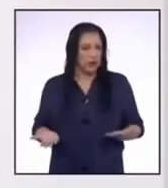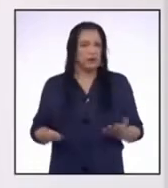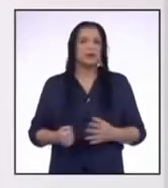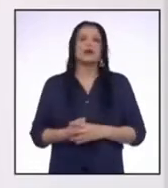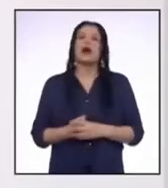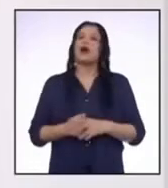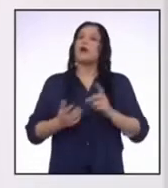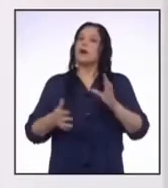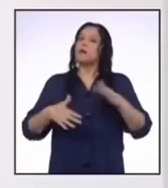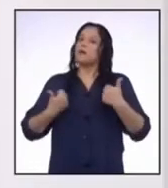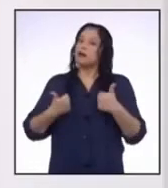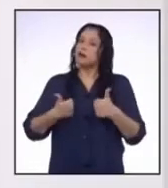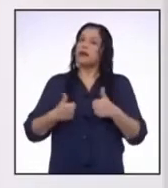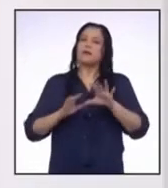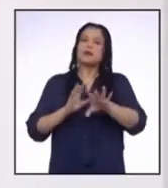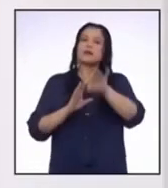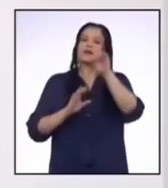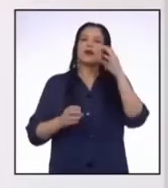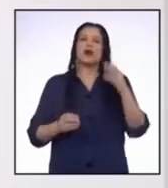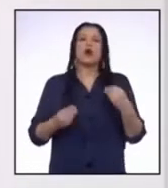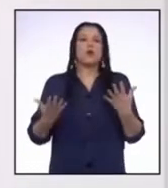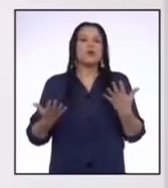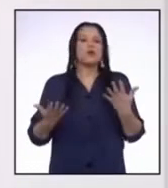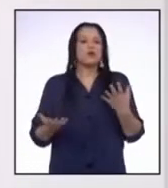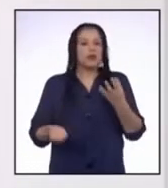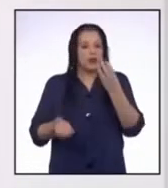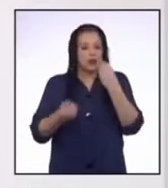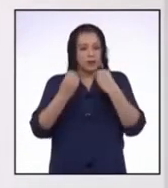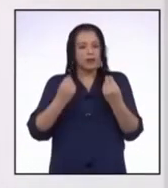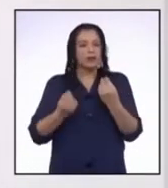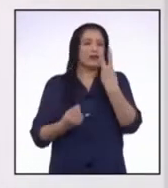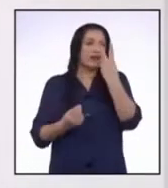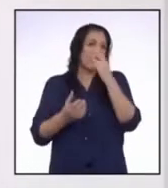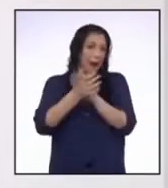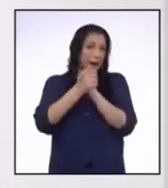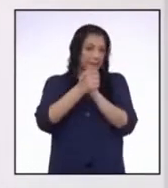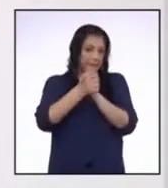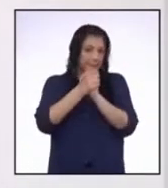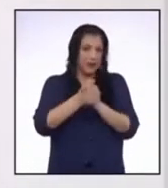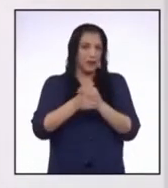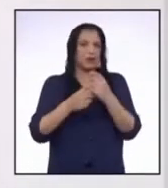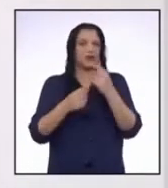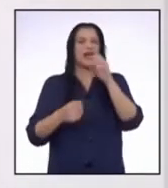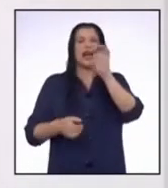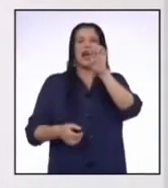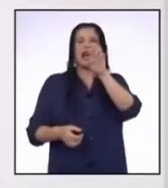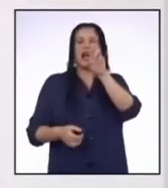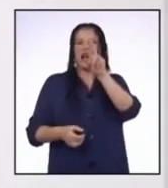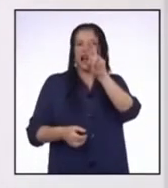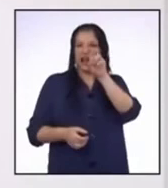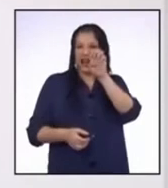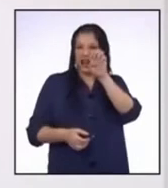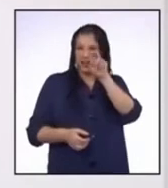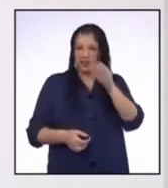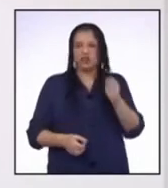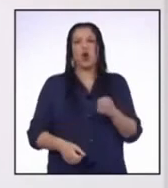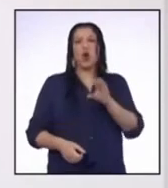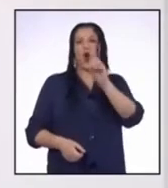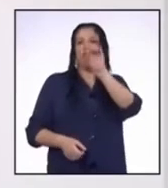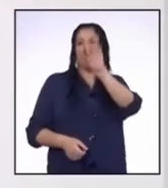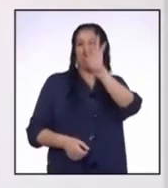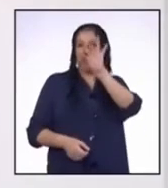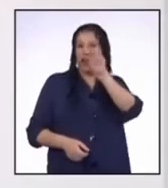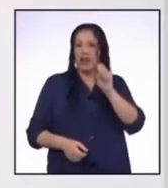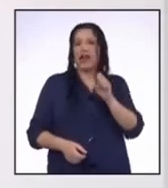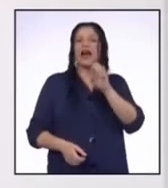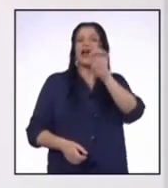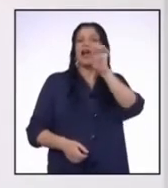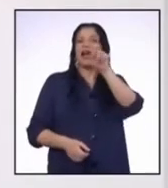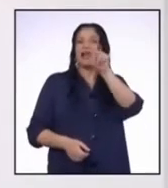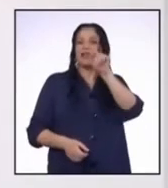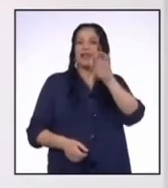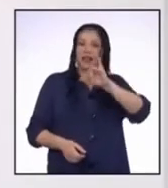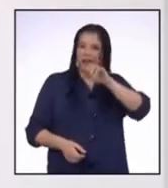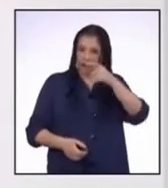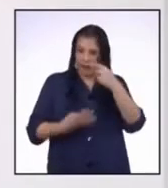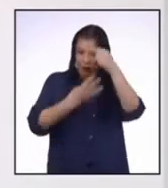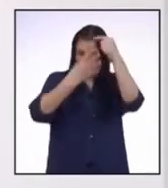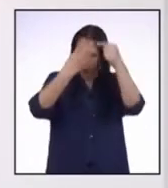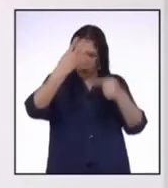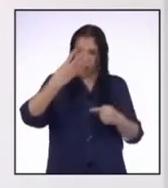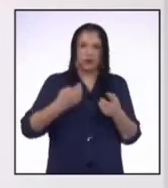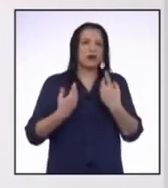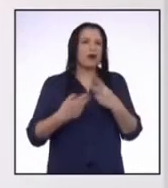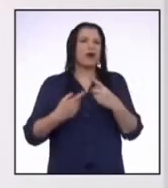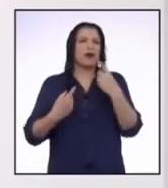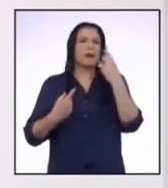hemos identificado el estado nutricional de nuestros amigos Ernesto, Ofelia, Ethel y Javier. Ahora definiremos la